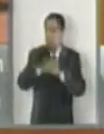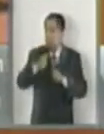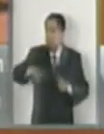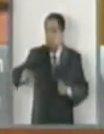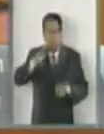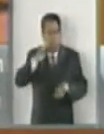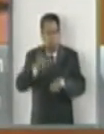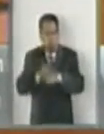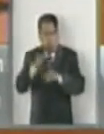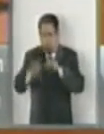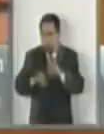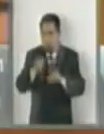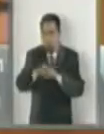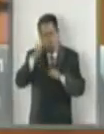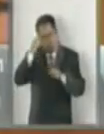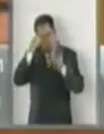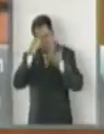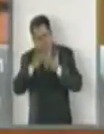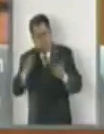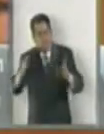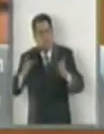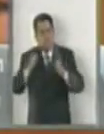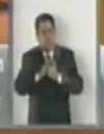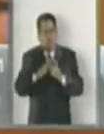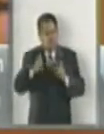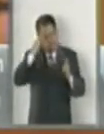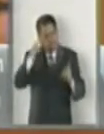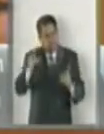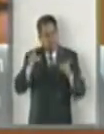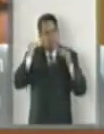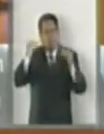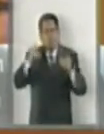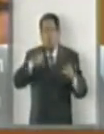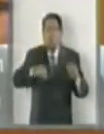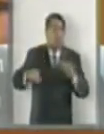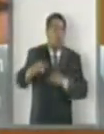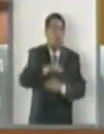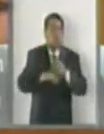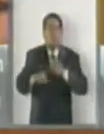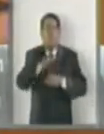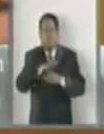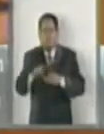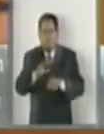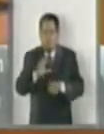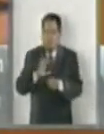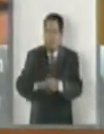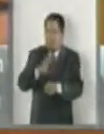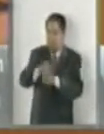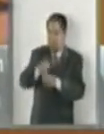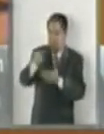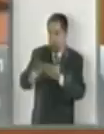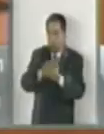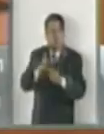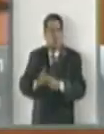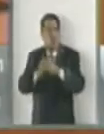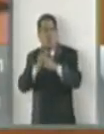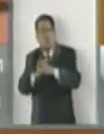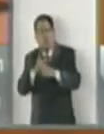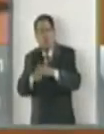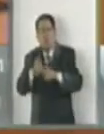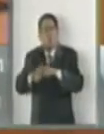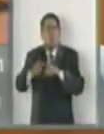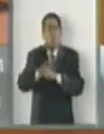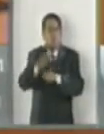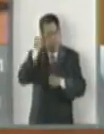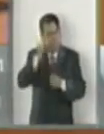responsabilidad, con apertura y con altura de miras, todos podamos suscribir en positivo los